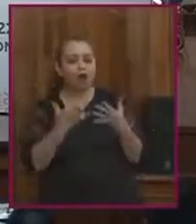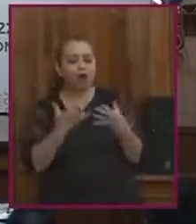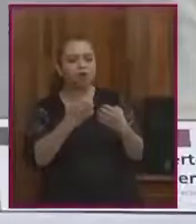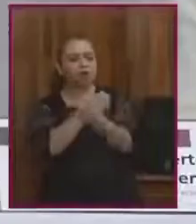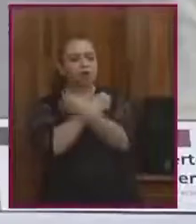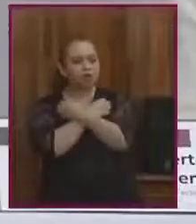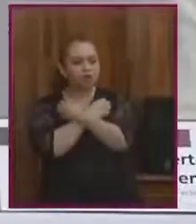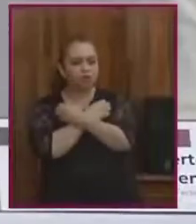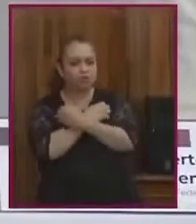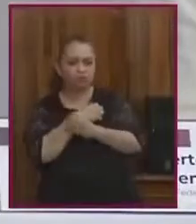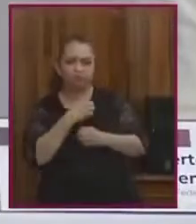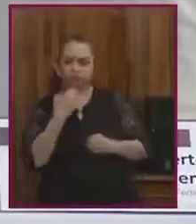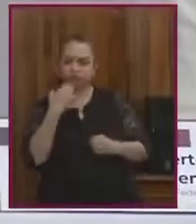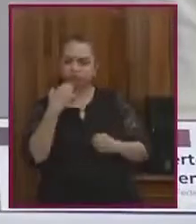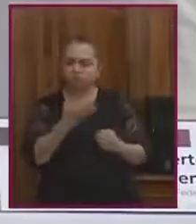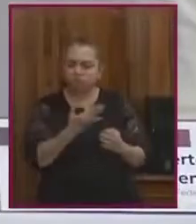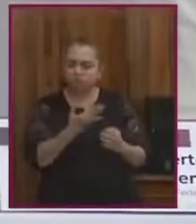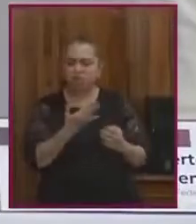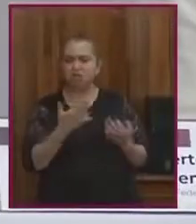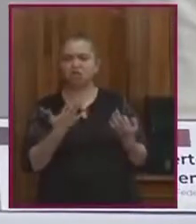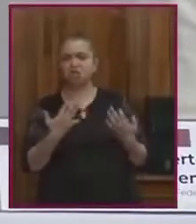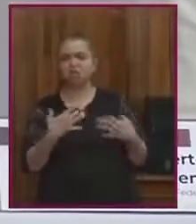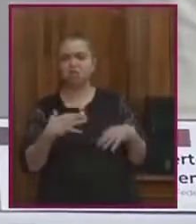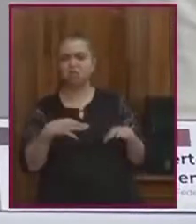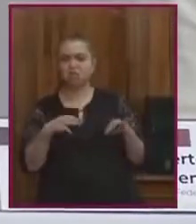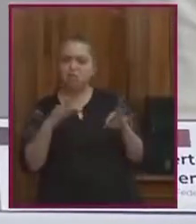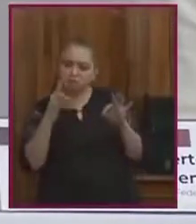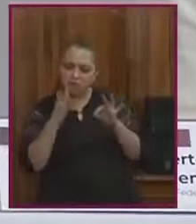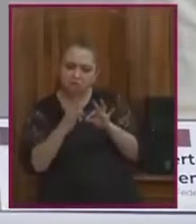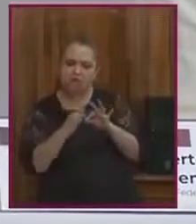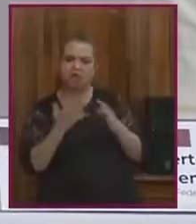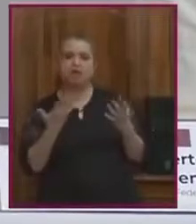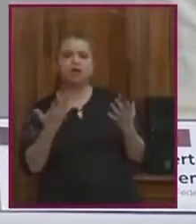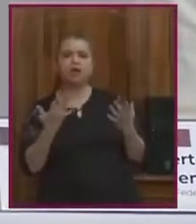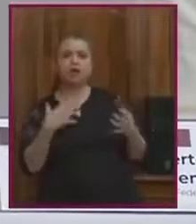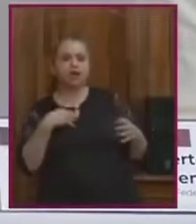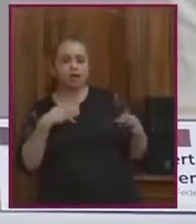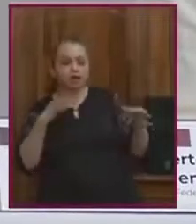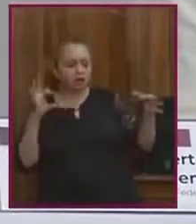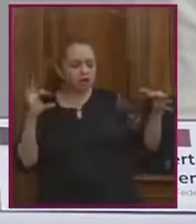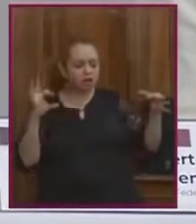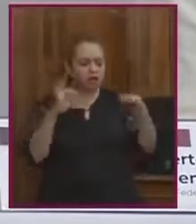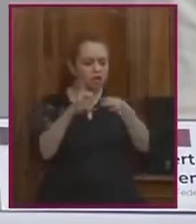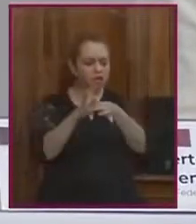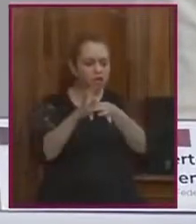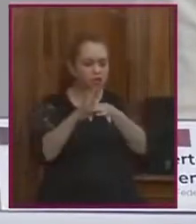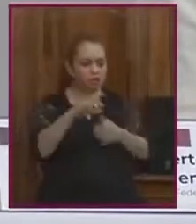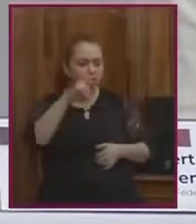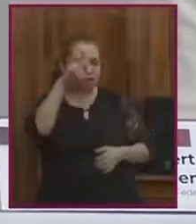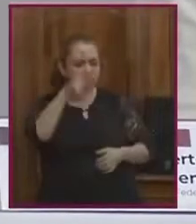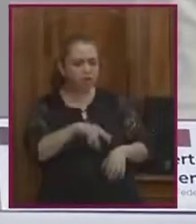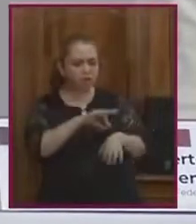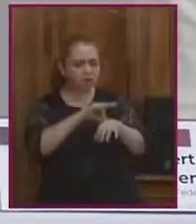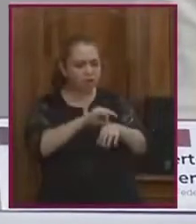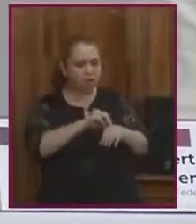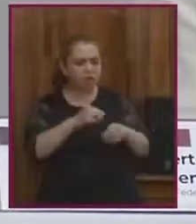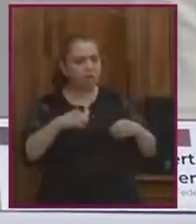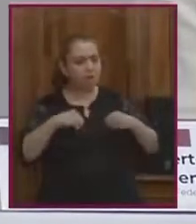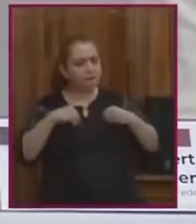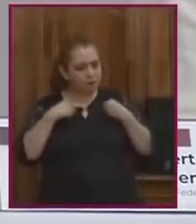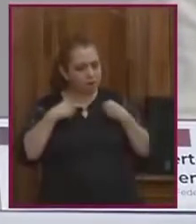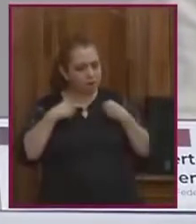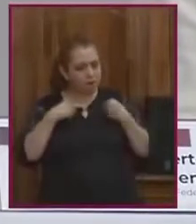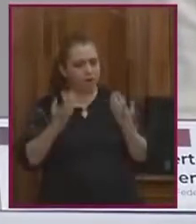pertinente. ¿Por qué digo una educación pertinente? Una educación que esté relacionada con la realidad que estamos viviendo